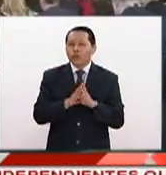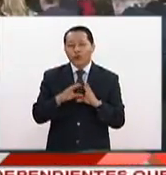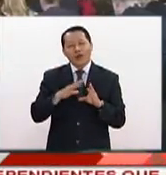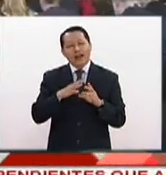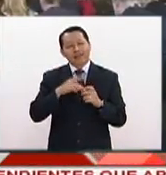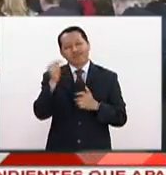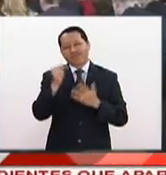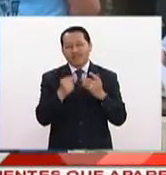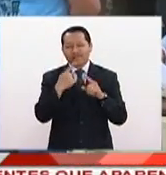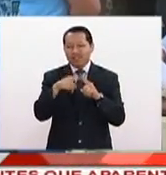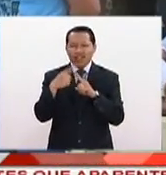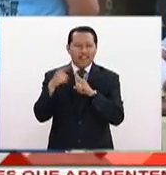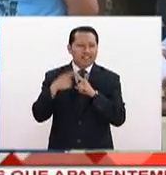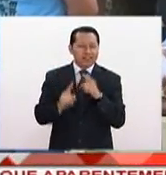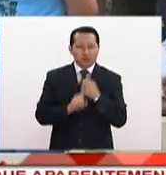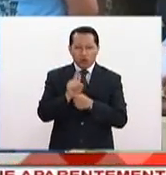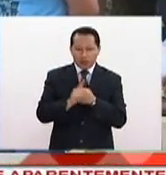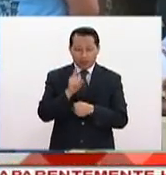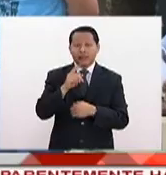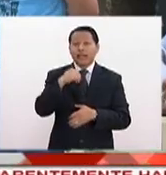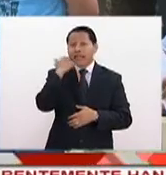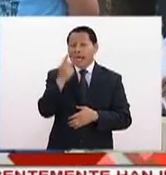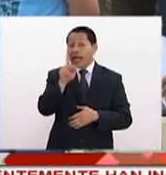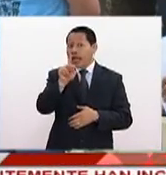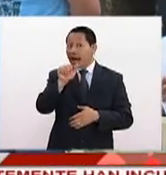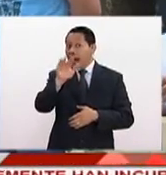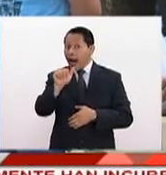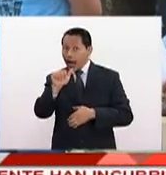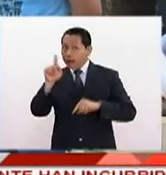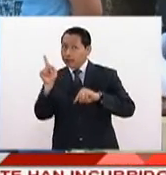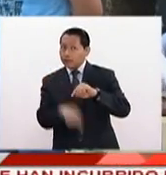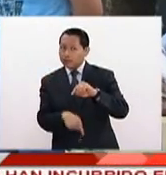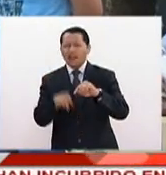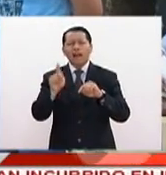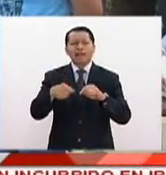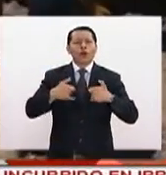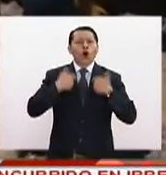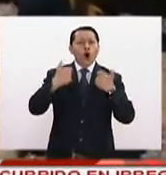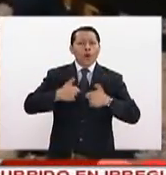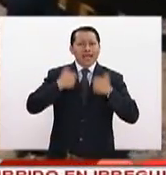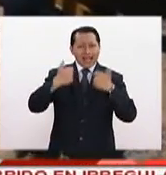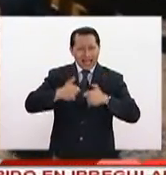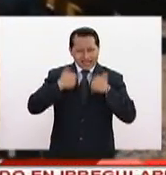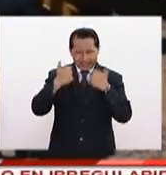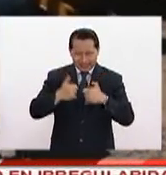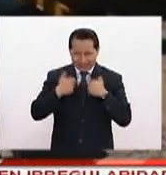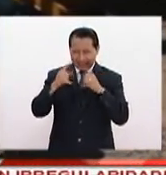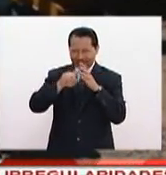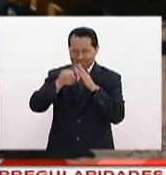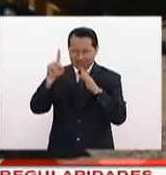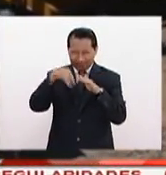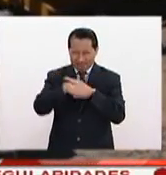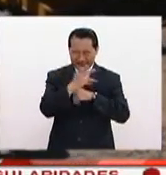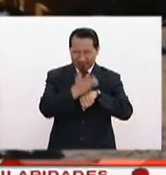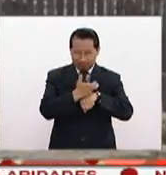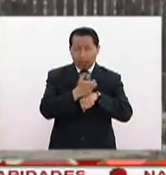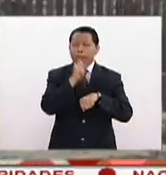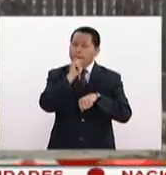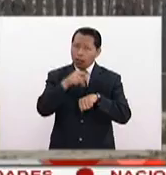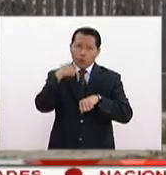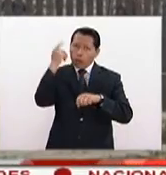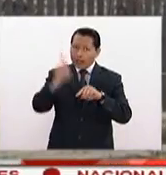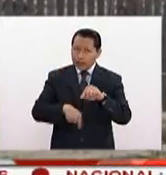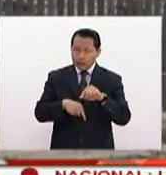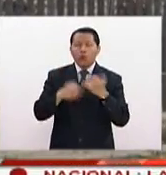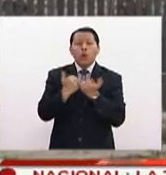innumerables polémicas. Trump busca derogar el DACA, programa que apoya a los jóvenes migrantes que se encuentran en esa nación. También ha insistido